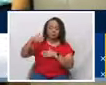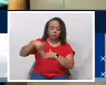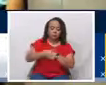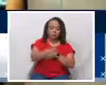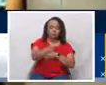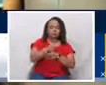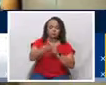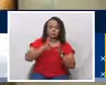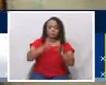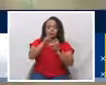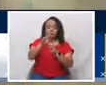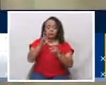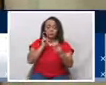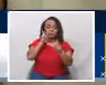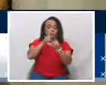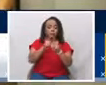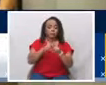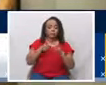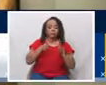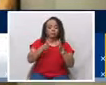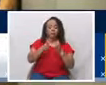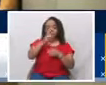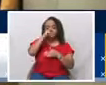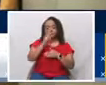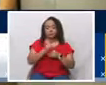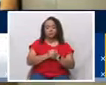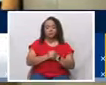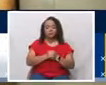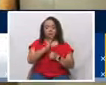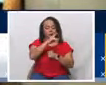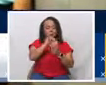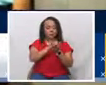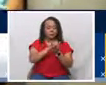se enrumban hacia Avenida Escazú y pues